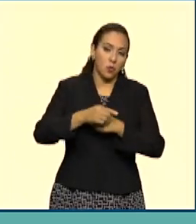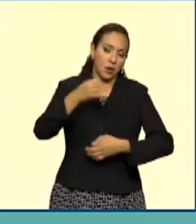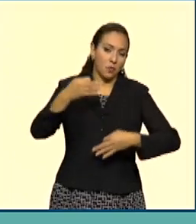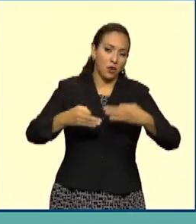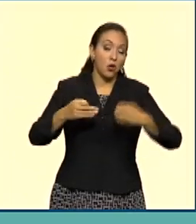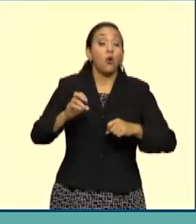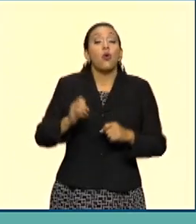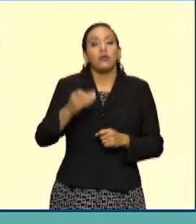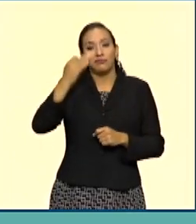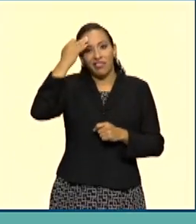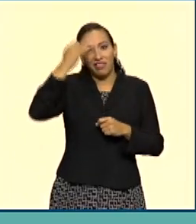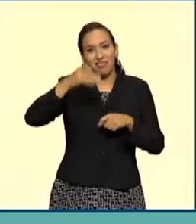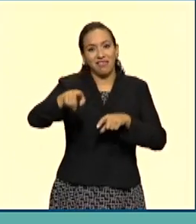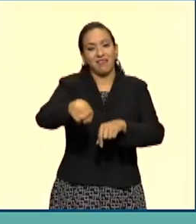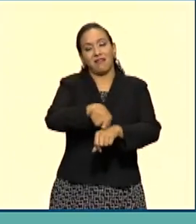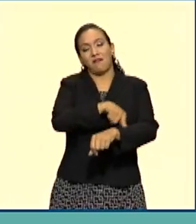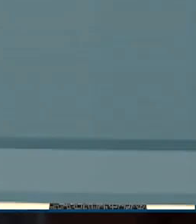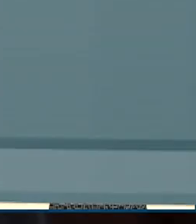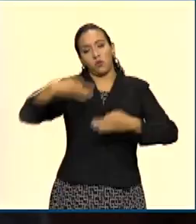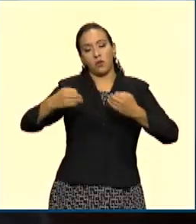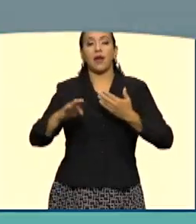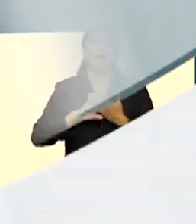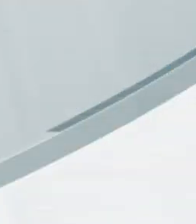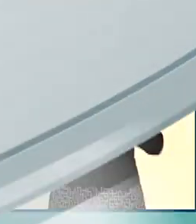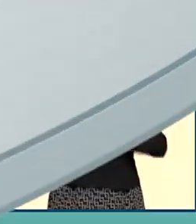juicios desgastantes.